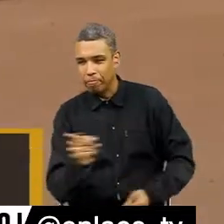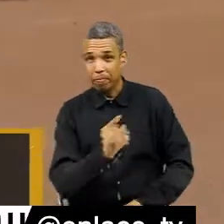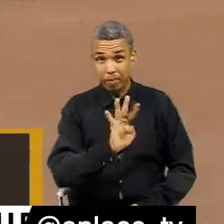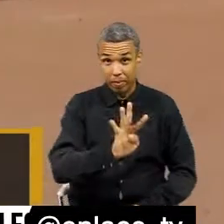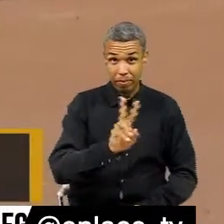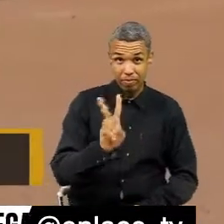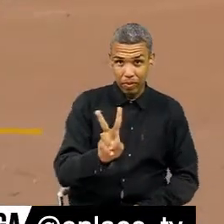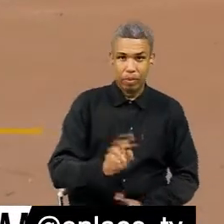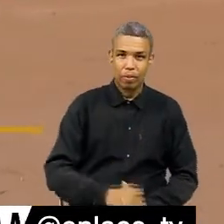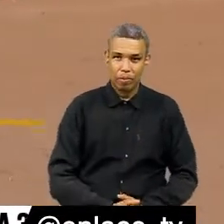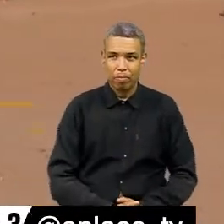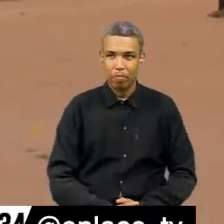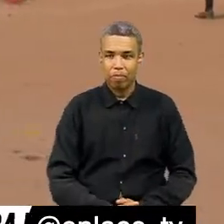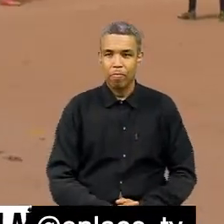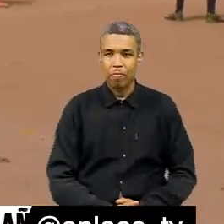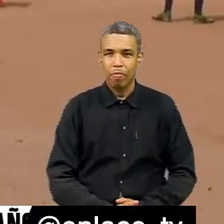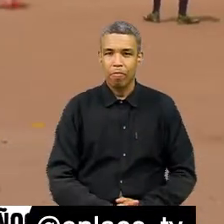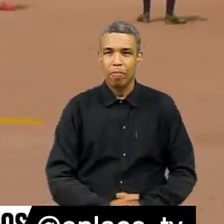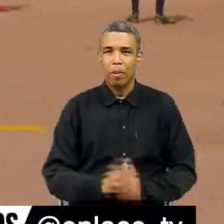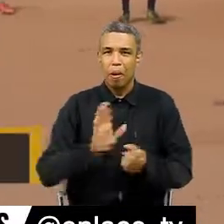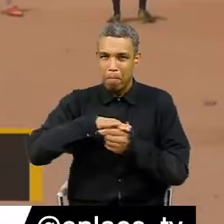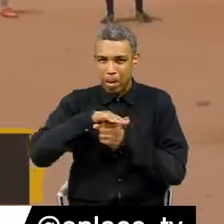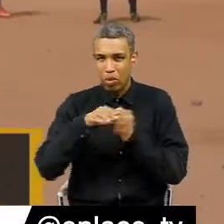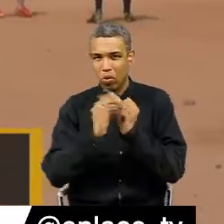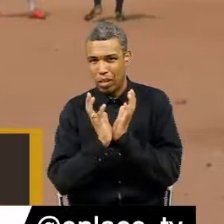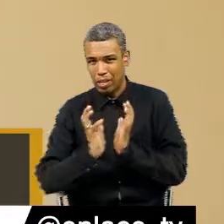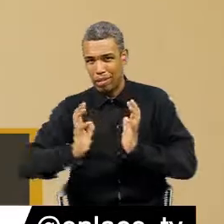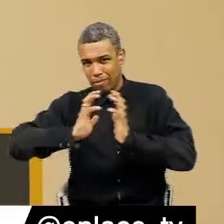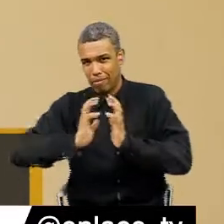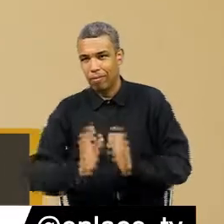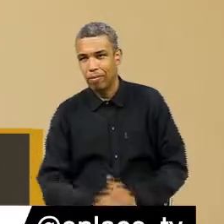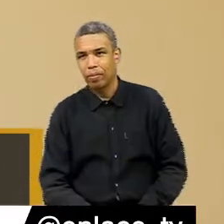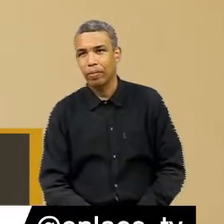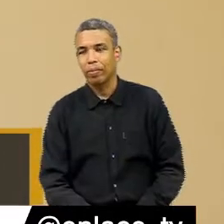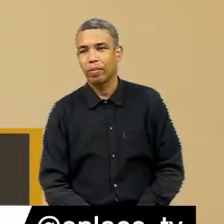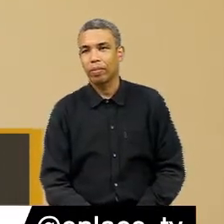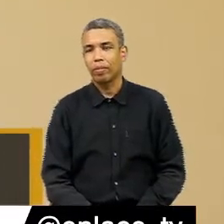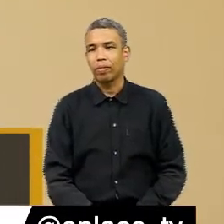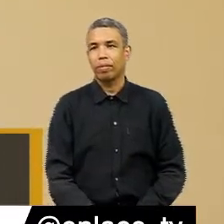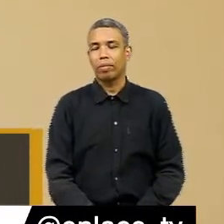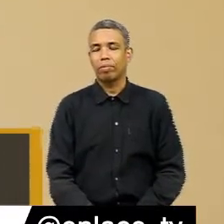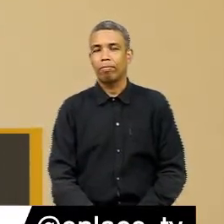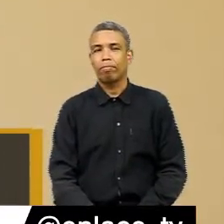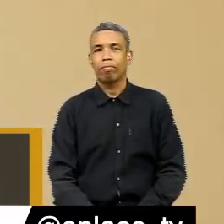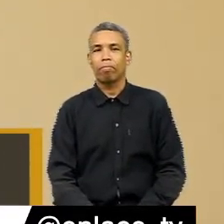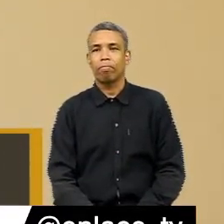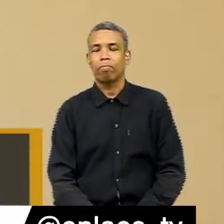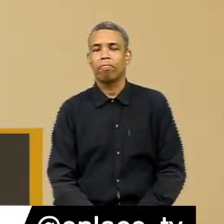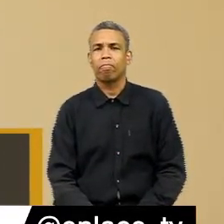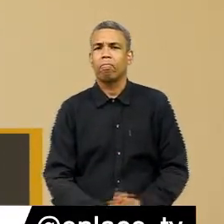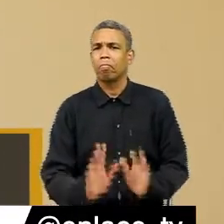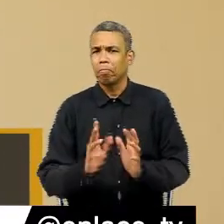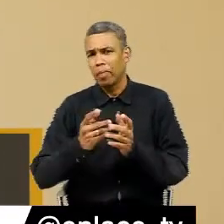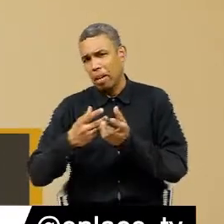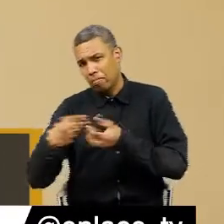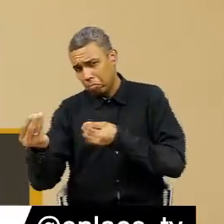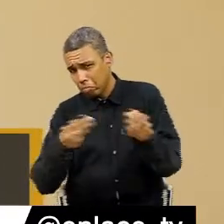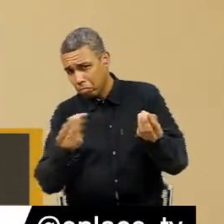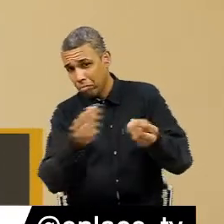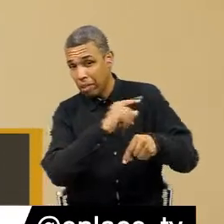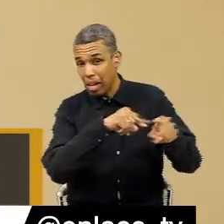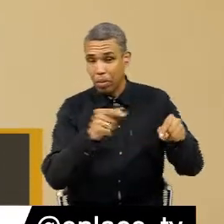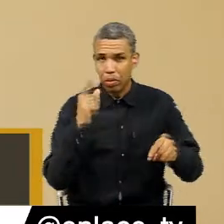del torneo de minifútbol de las canchas del barrio Aguas Claras. Se cumplió la décima fecha para algunos equipos. Otro equipo ha jugado 11 partidos y